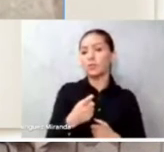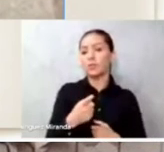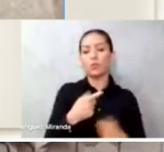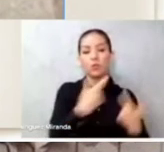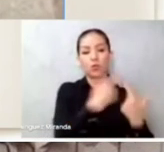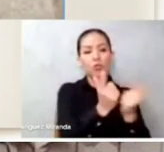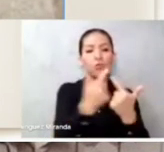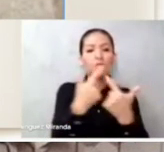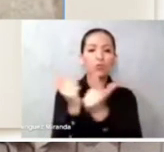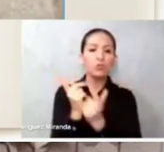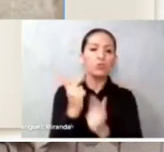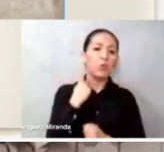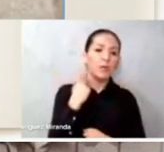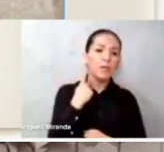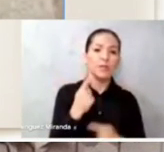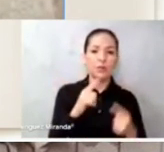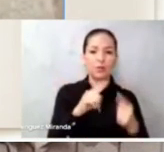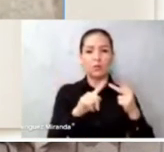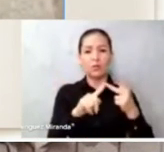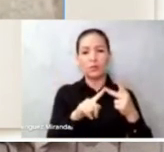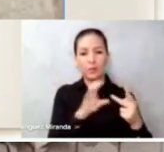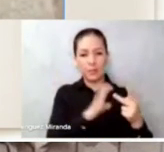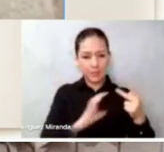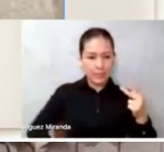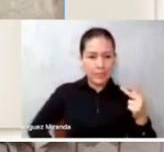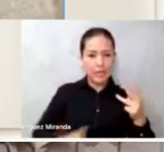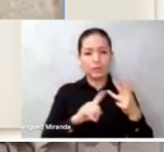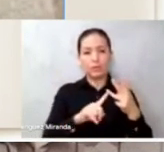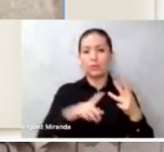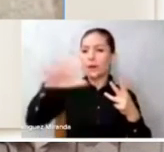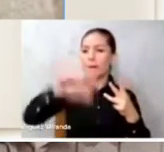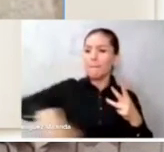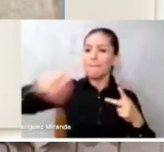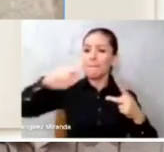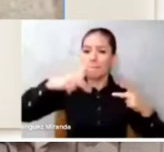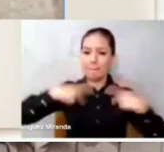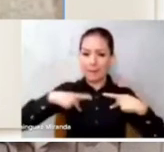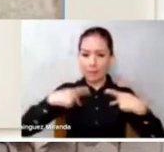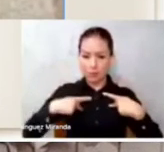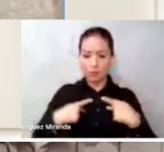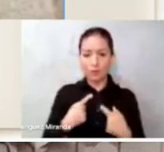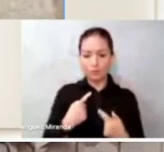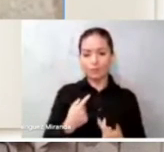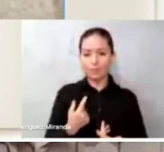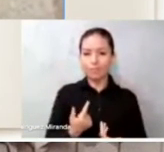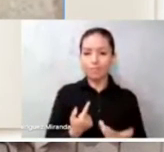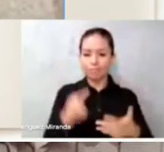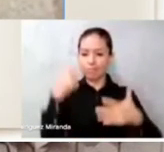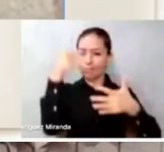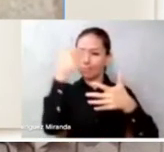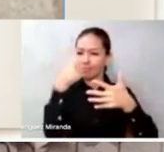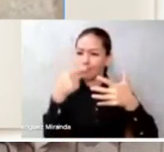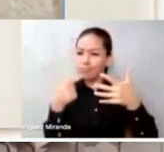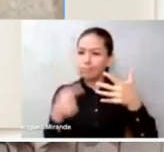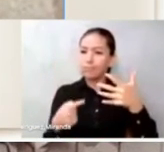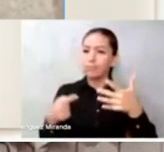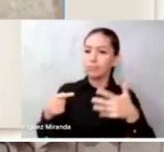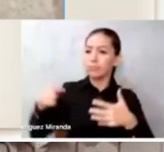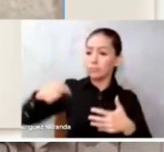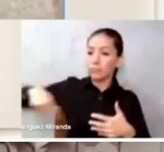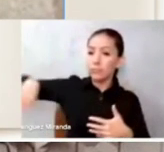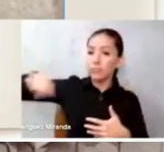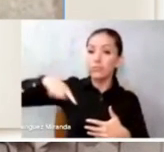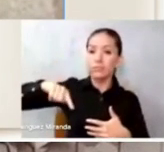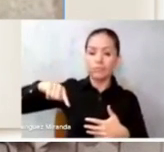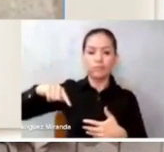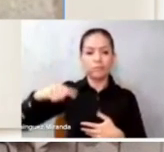políticos, candidatos y a la ciudadanía es que la totalidad de los agravios señalados por los actores, las